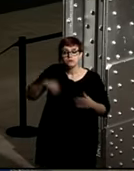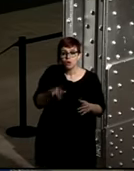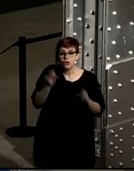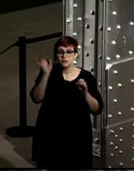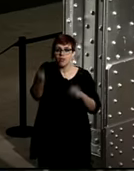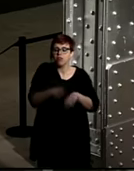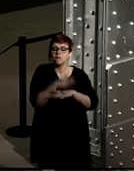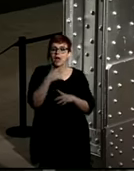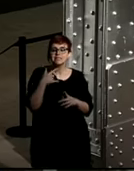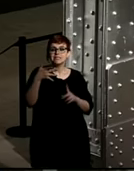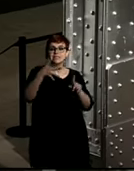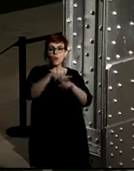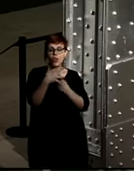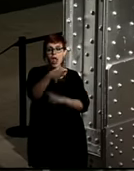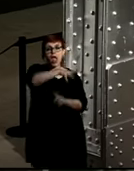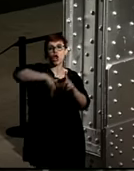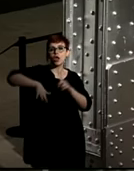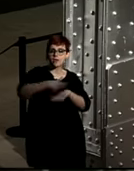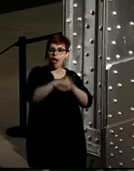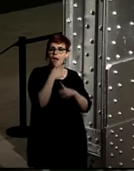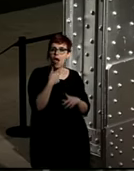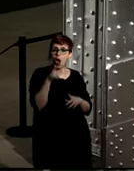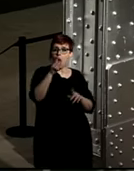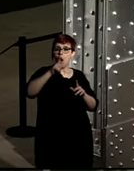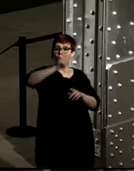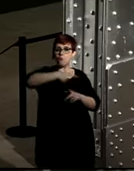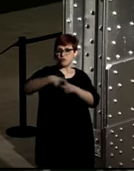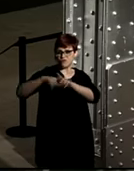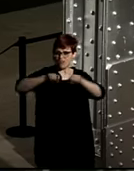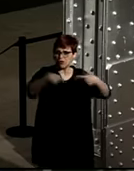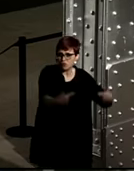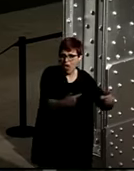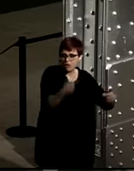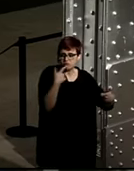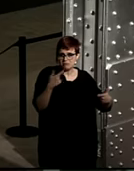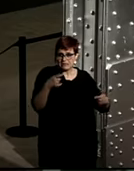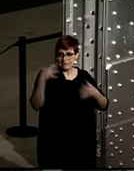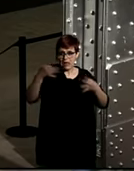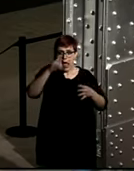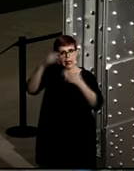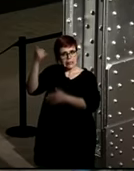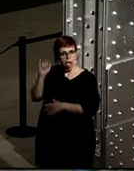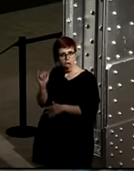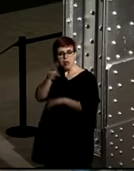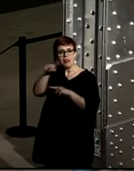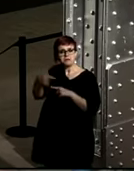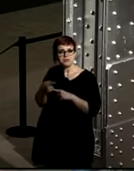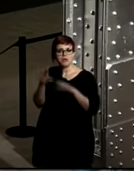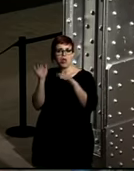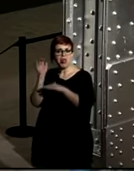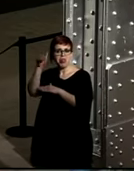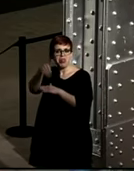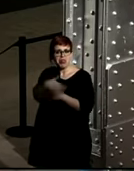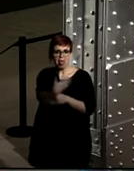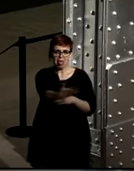todo a la ecología, ¿no? A los productos ecológicos, a la ganadería, todo, a tratarlo. O sea, primero hay una involución y luego